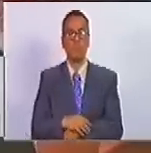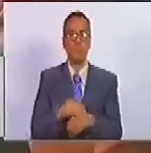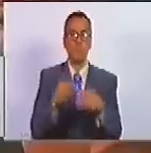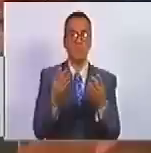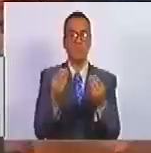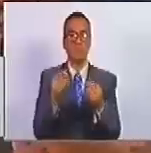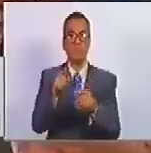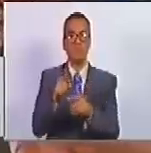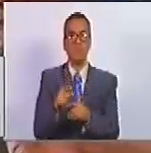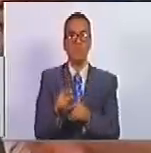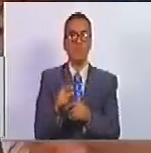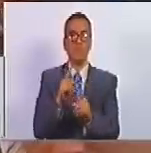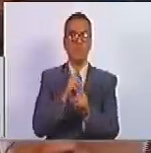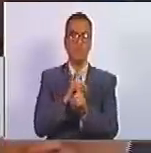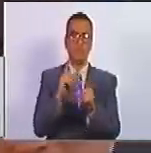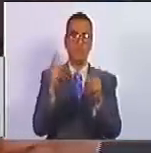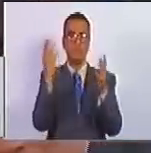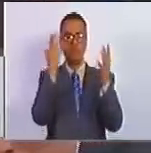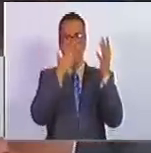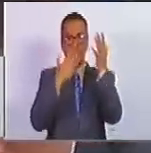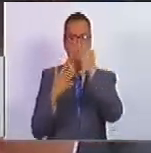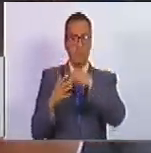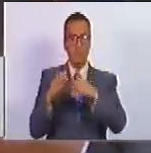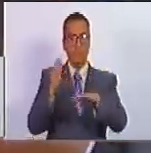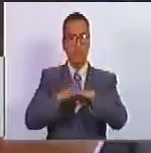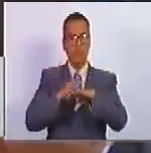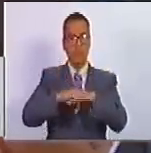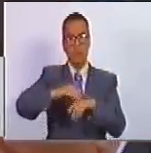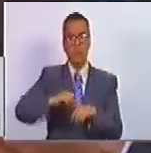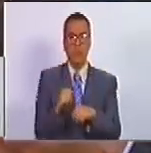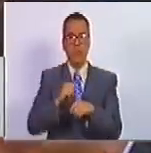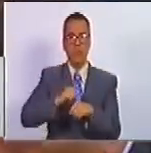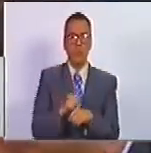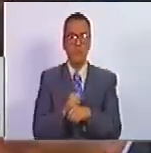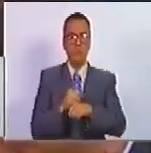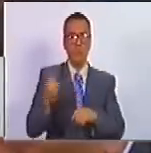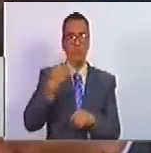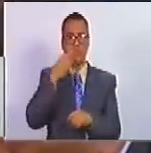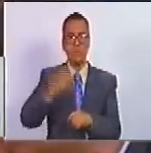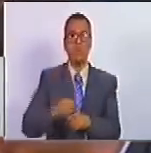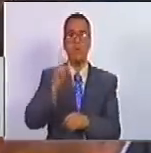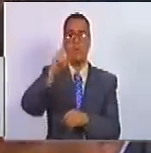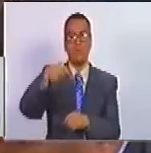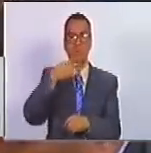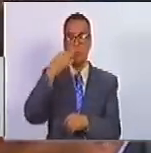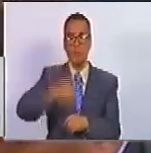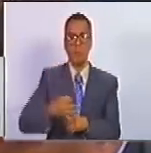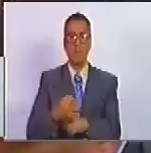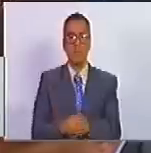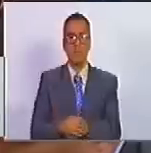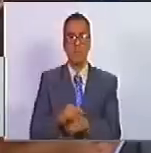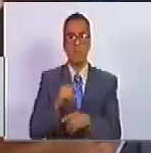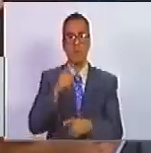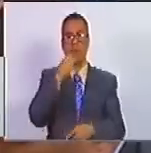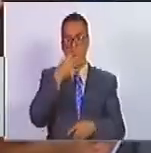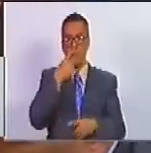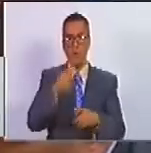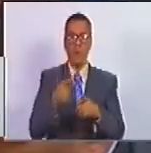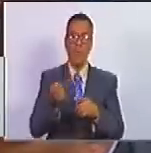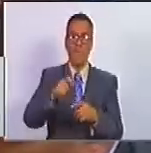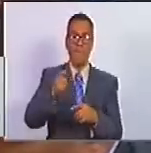muchos tergiversan lo que es el concepto policial, pero sin embargo también es cierto que los buenos somos